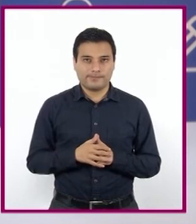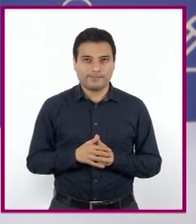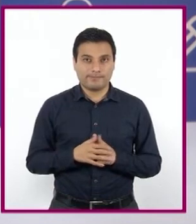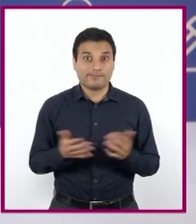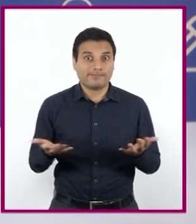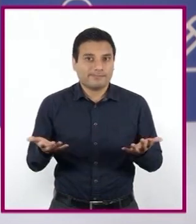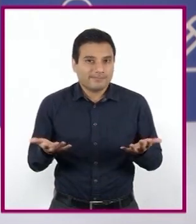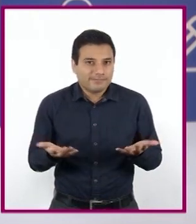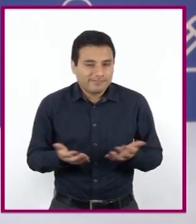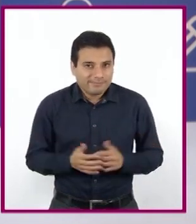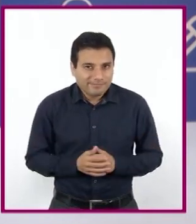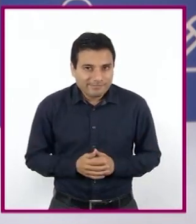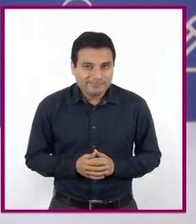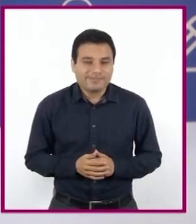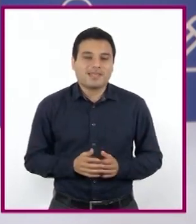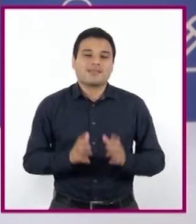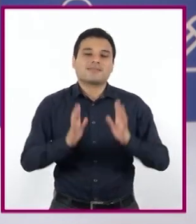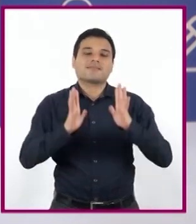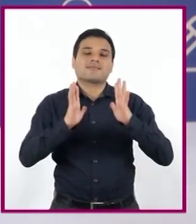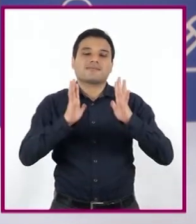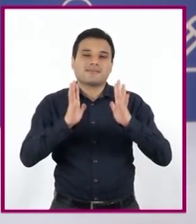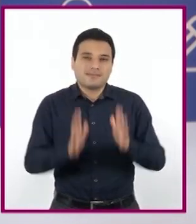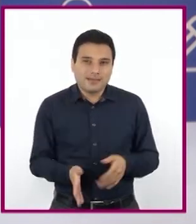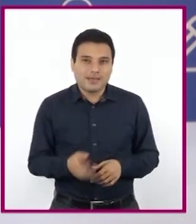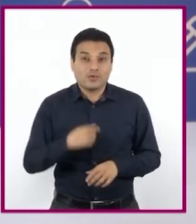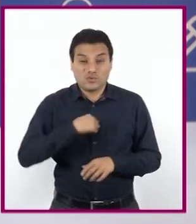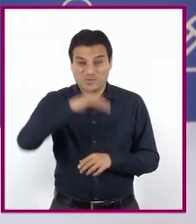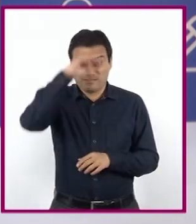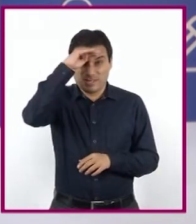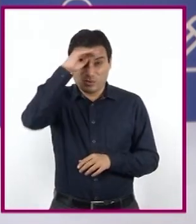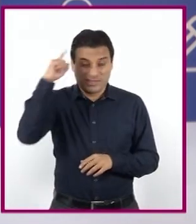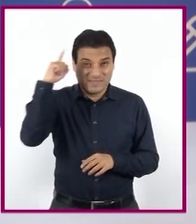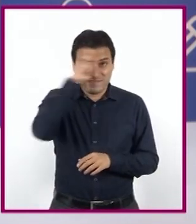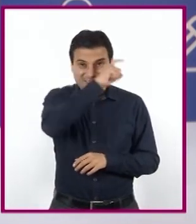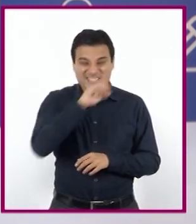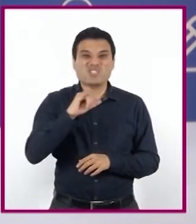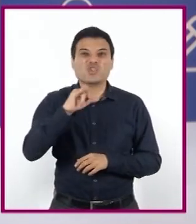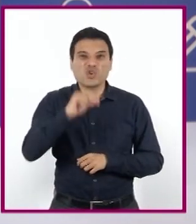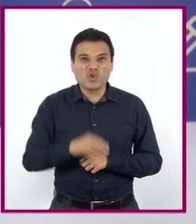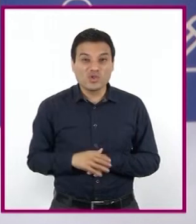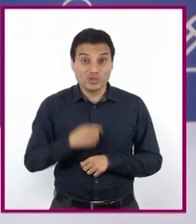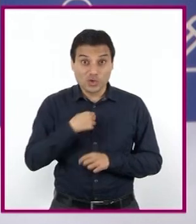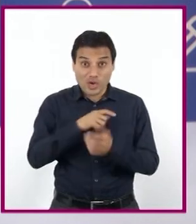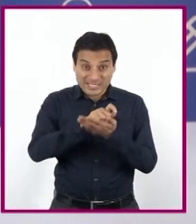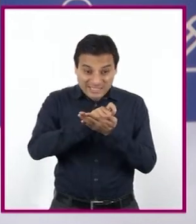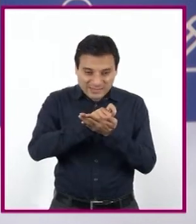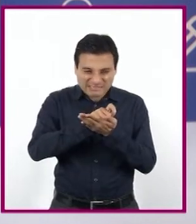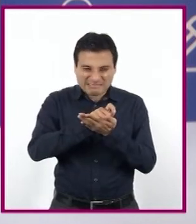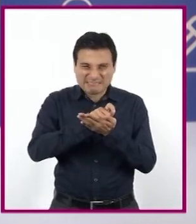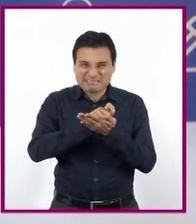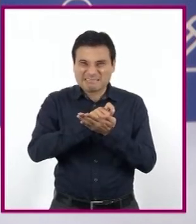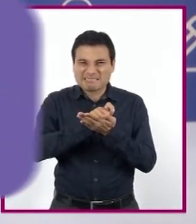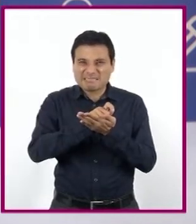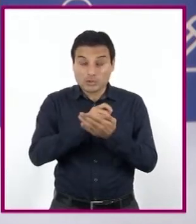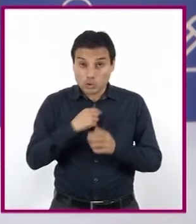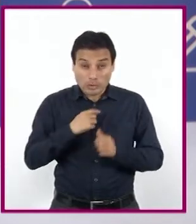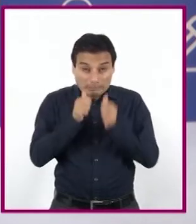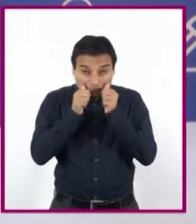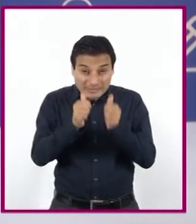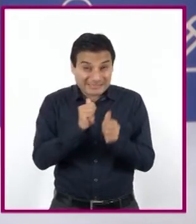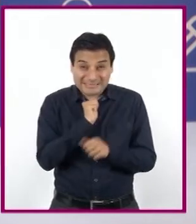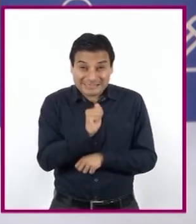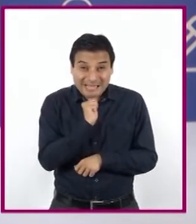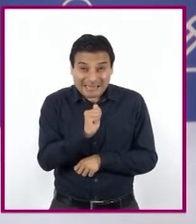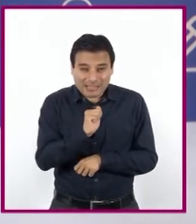Es que es muy complicado, maestra, ¿no cree? De pronto, cuando se está escribiendo y no se revisa con atención, se